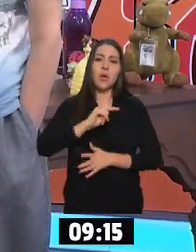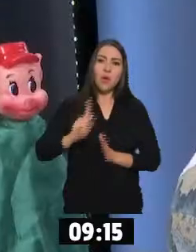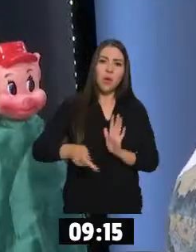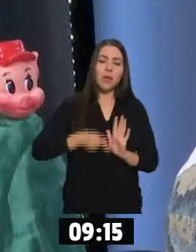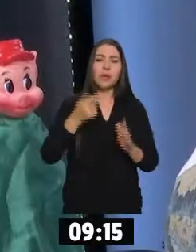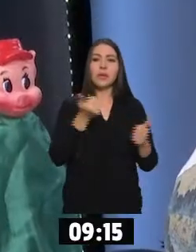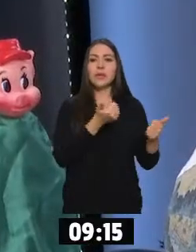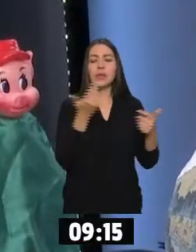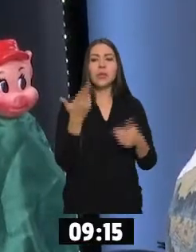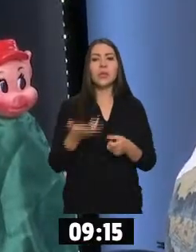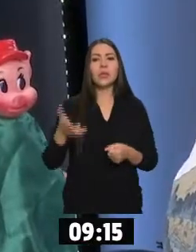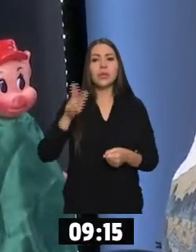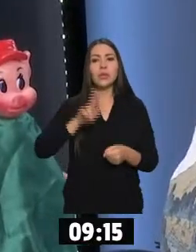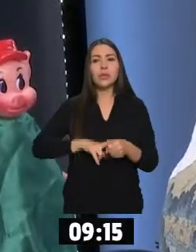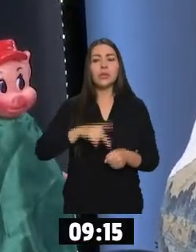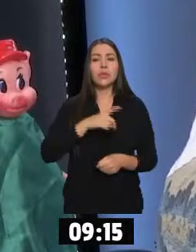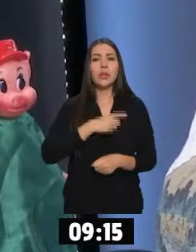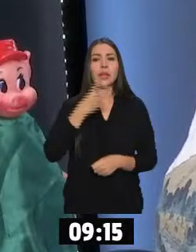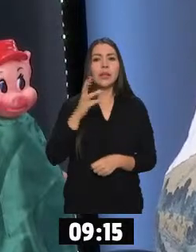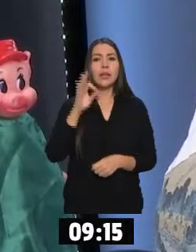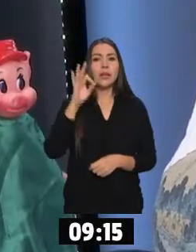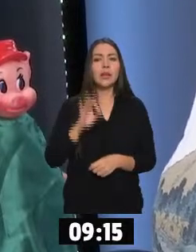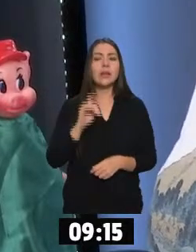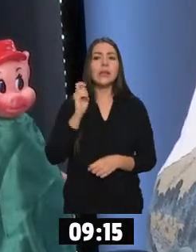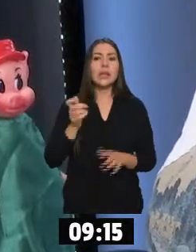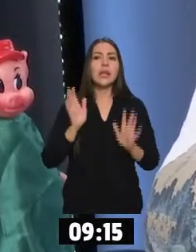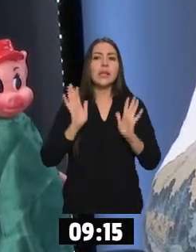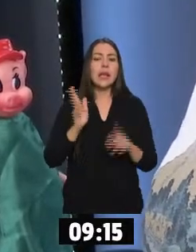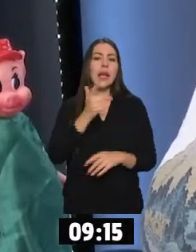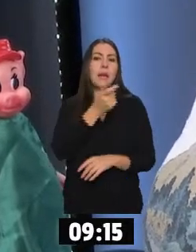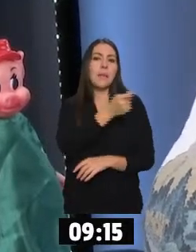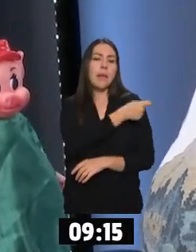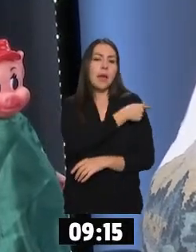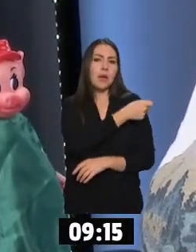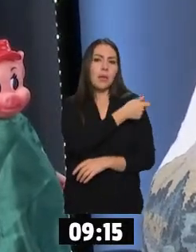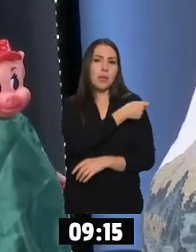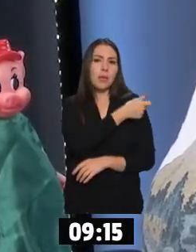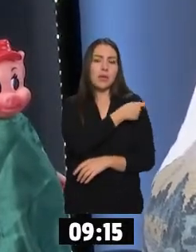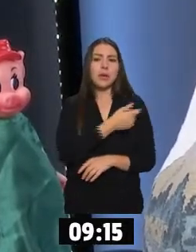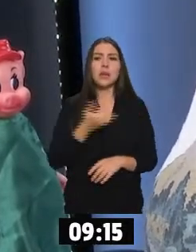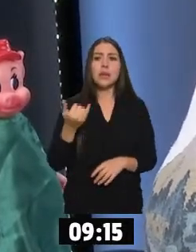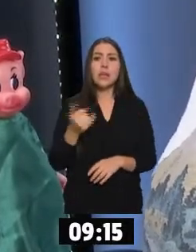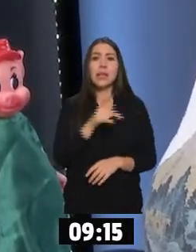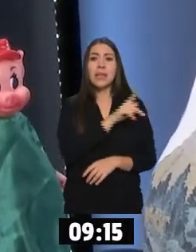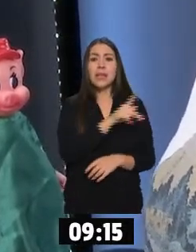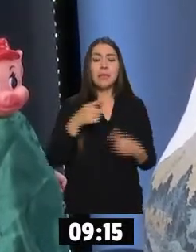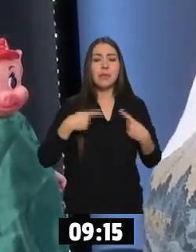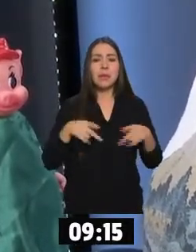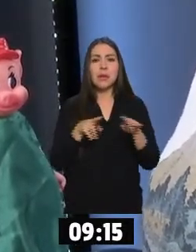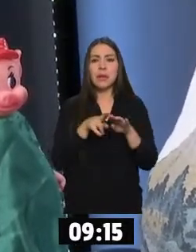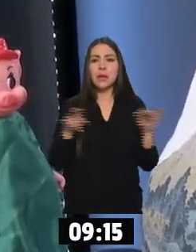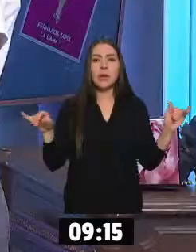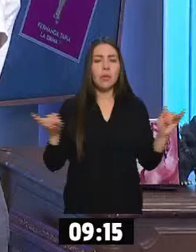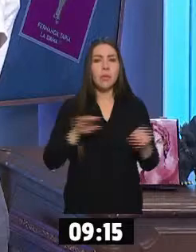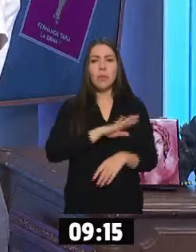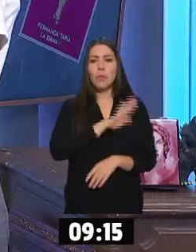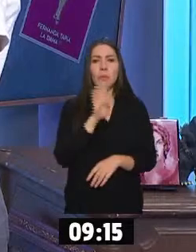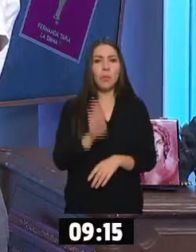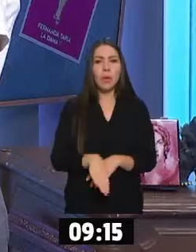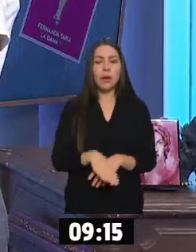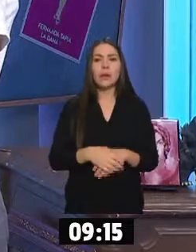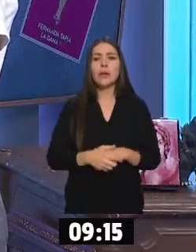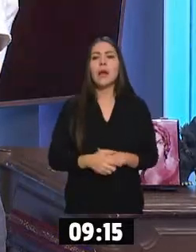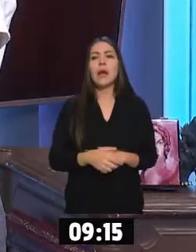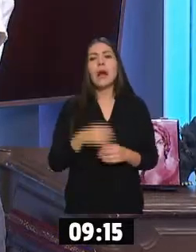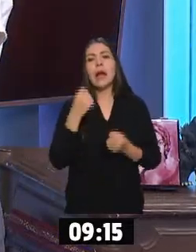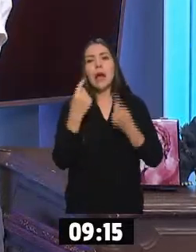en el hospital, solo el 3% han sido vacunadas. Sí, igual aquí el Y 97. ninguno ha muerto. O sea, de la gente vacunada no mueren. O sea, sí,